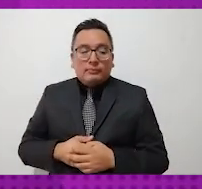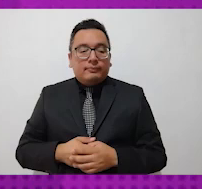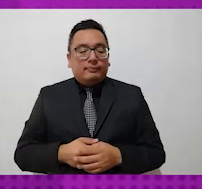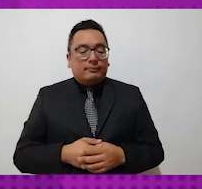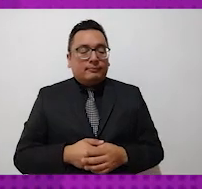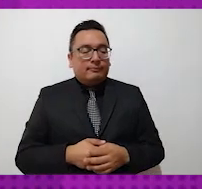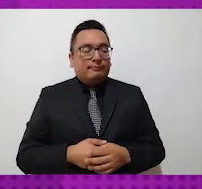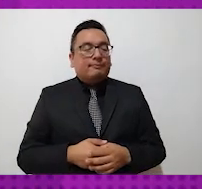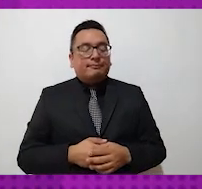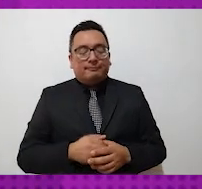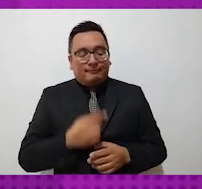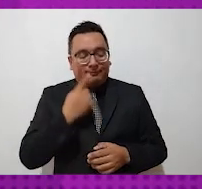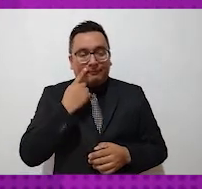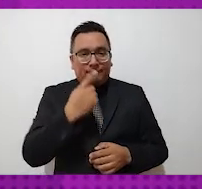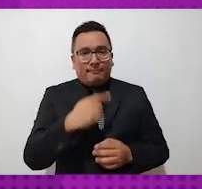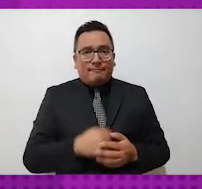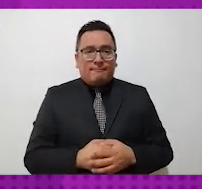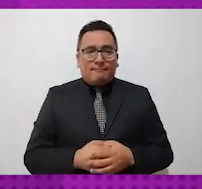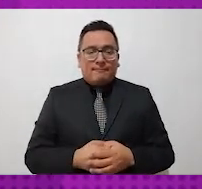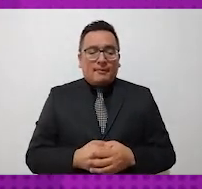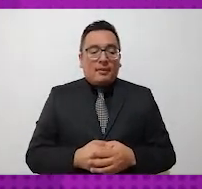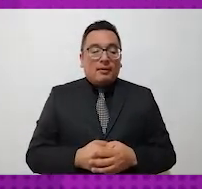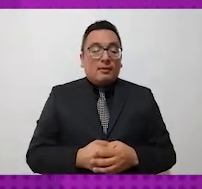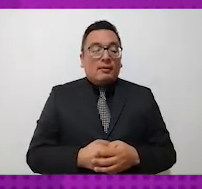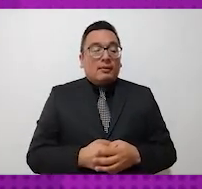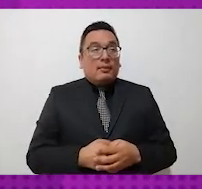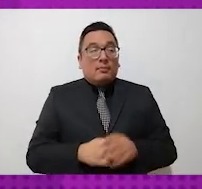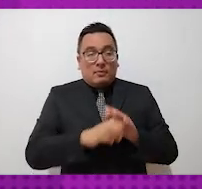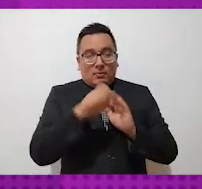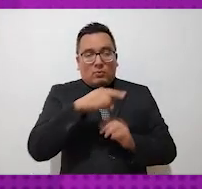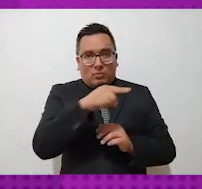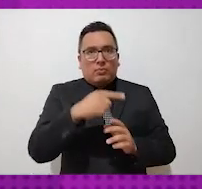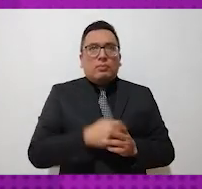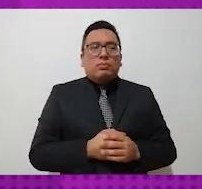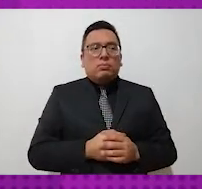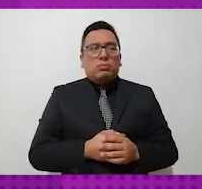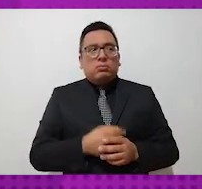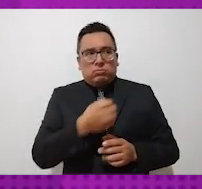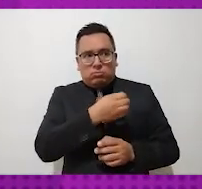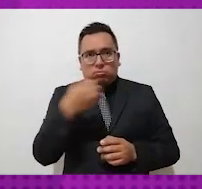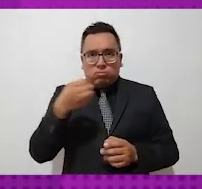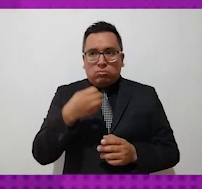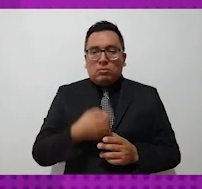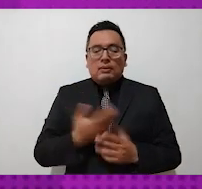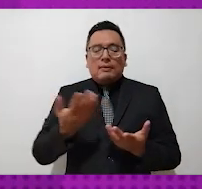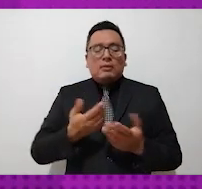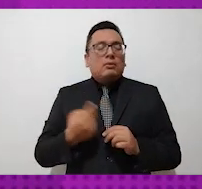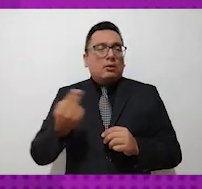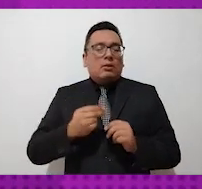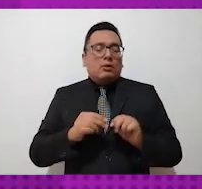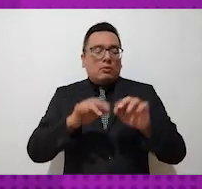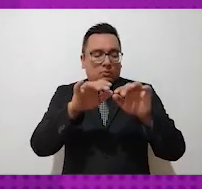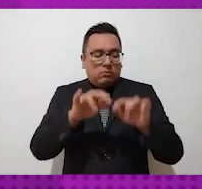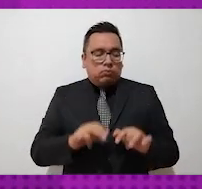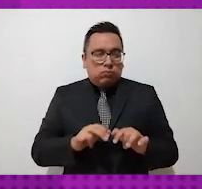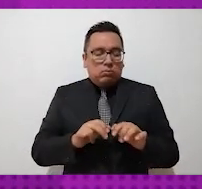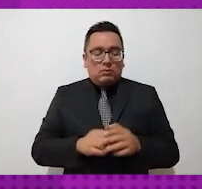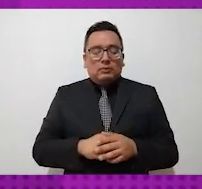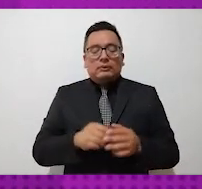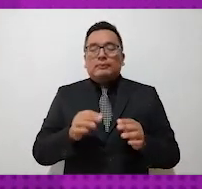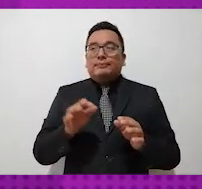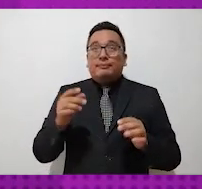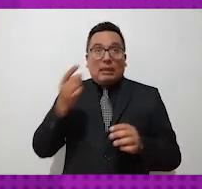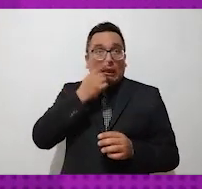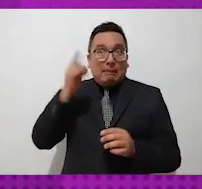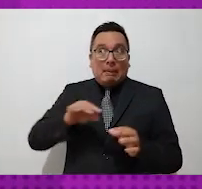procedimiento. ¿Nos podría platicar un poquito? Sí, claro. Bueno, si se hace de manera formal, pues tendría que ser un escrito, ¿sí?